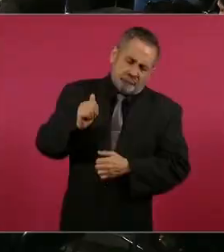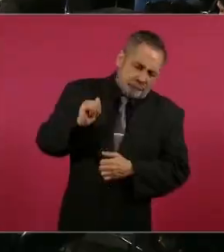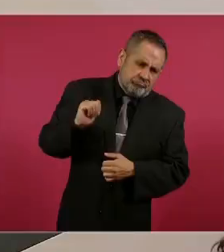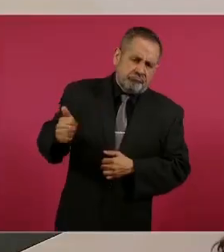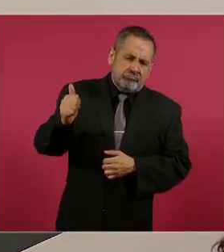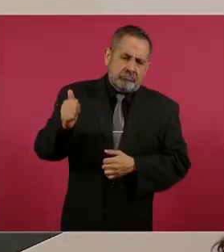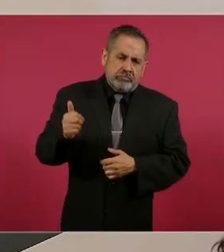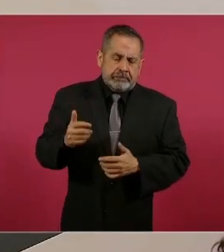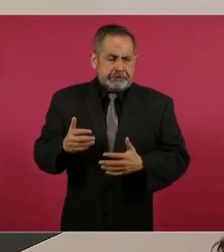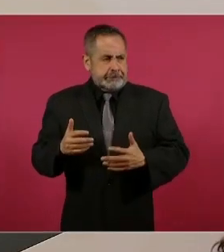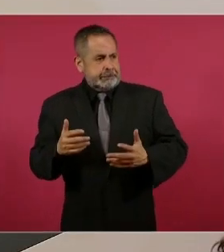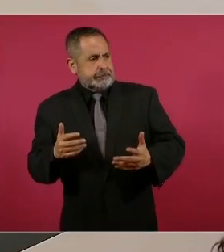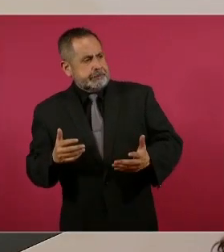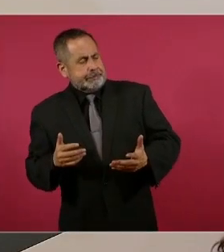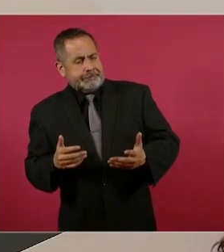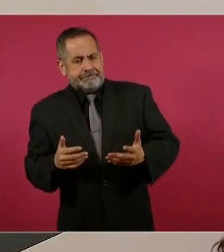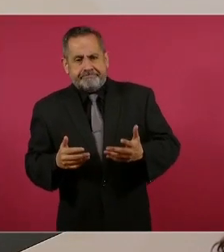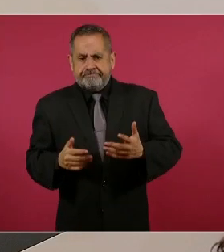mientras